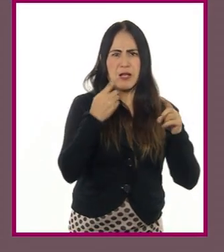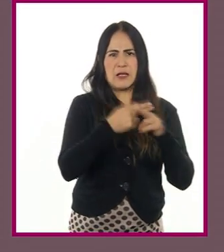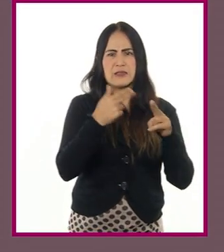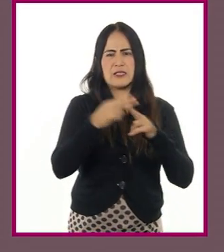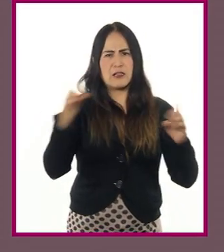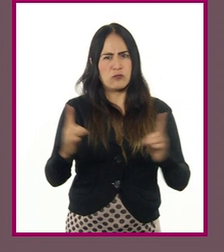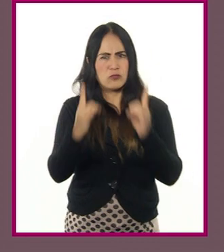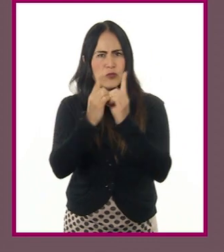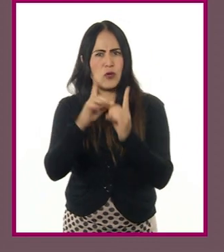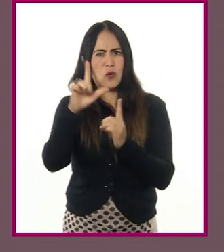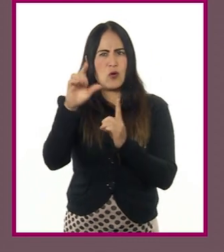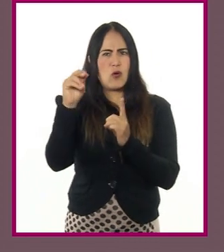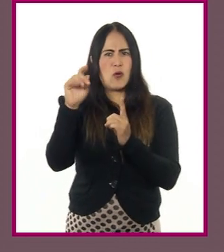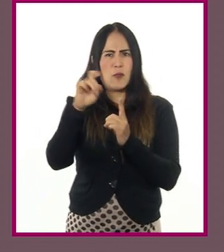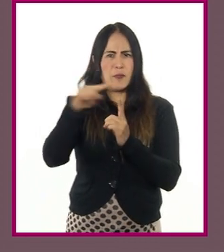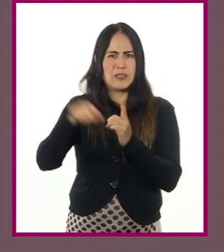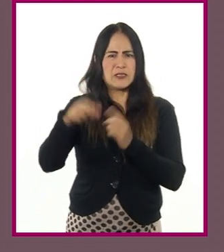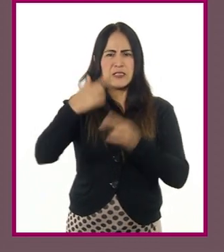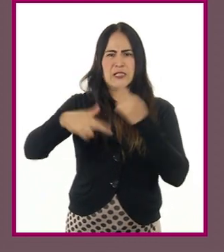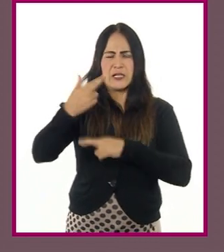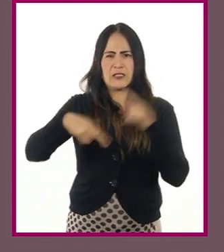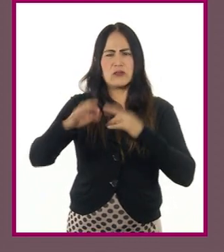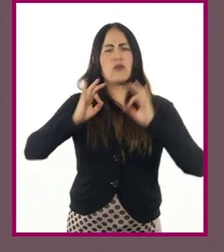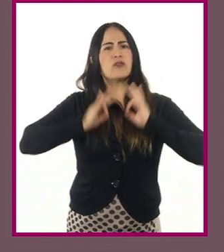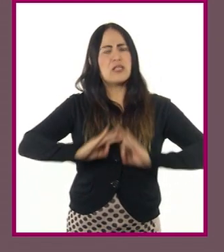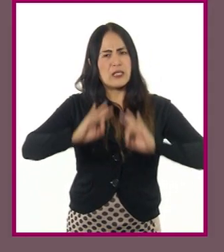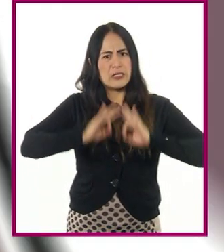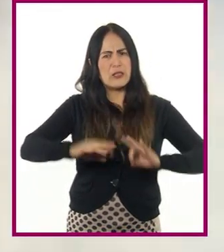López Mateos y regresó a la lucha pacífica.